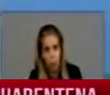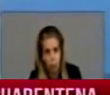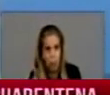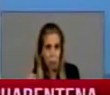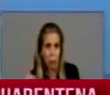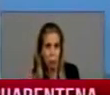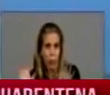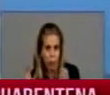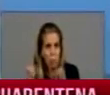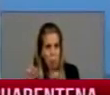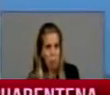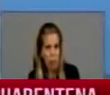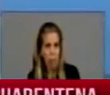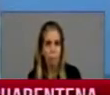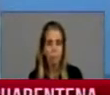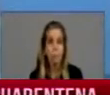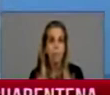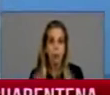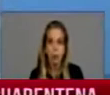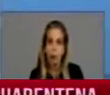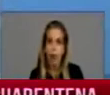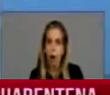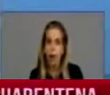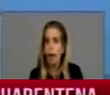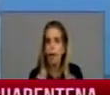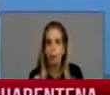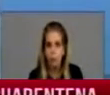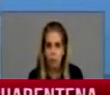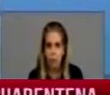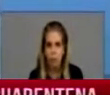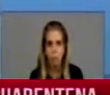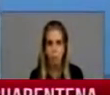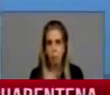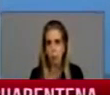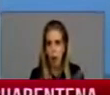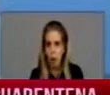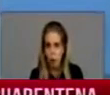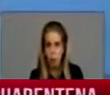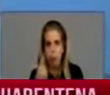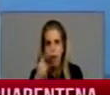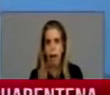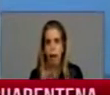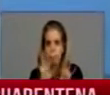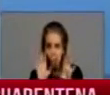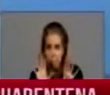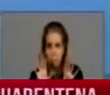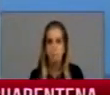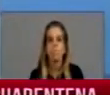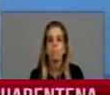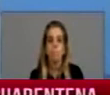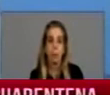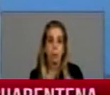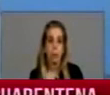resultado. Por lo tanto, lo que vamos a hacer ahora es hacer una diferenciación. Vamos a